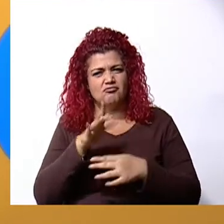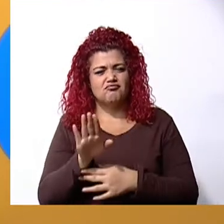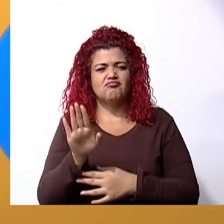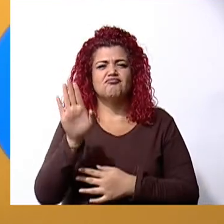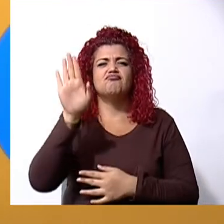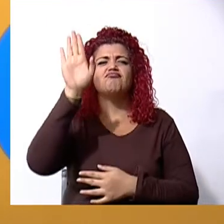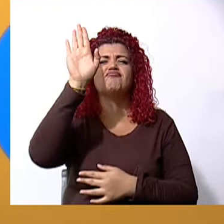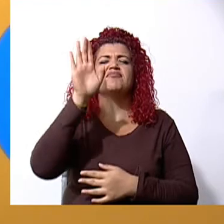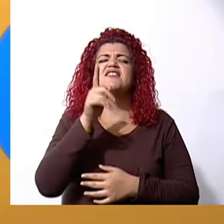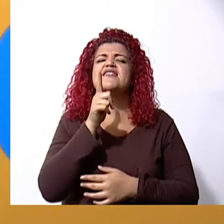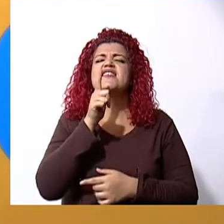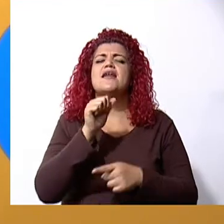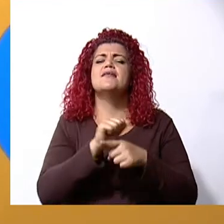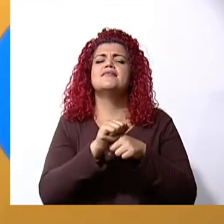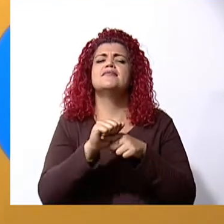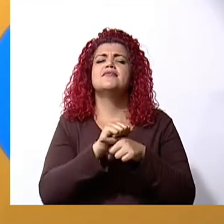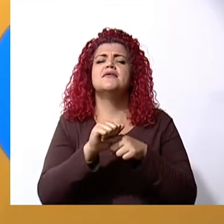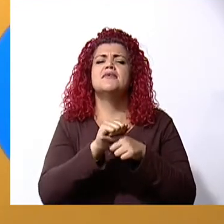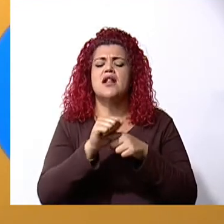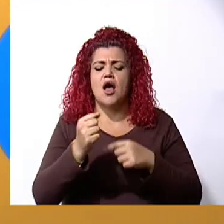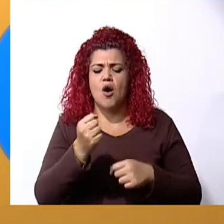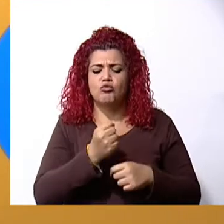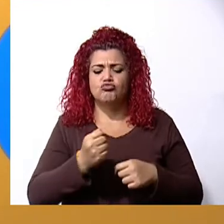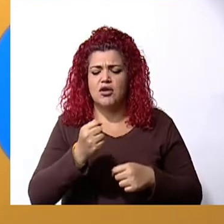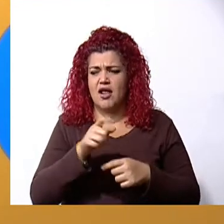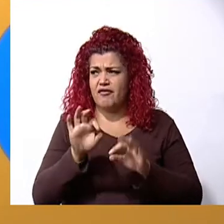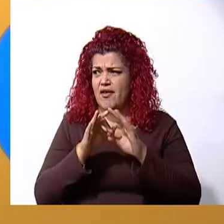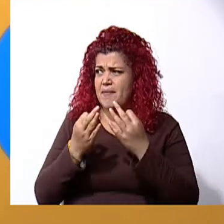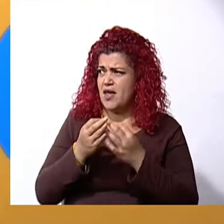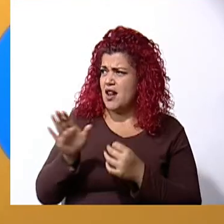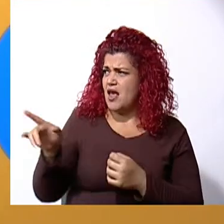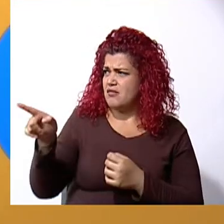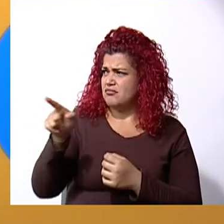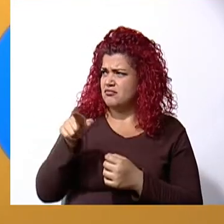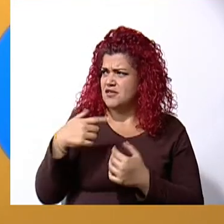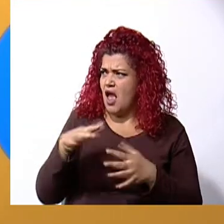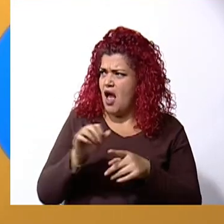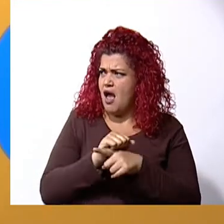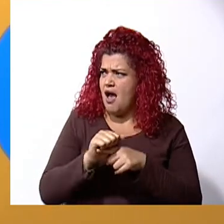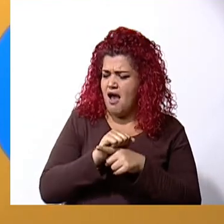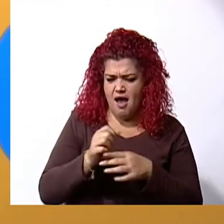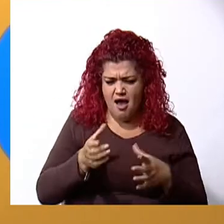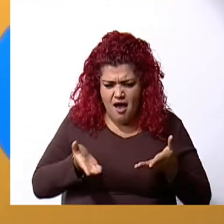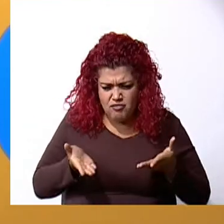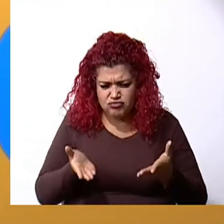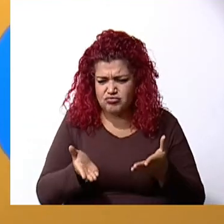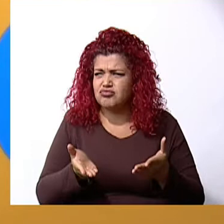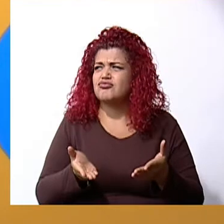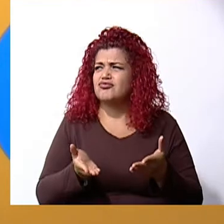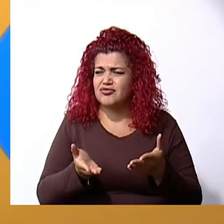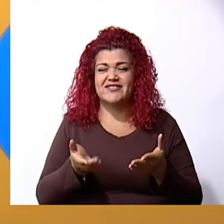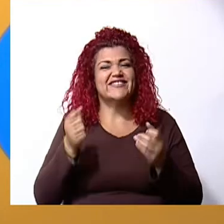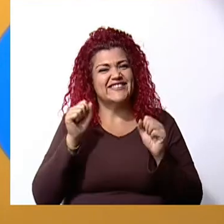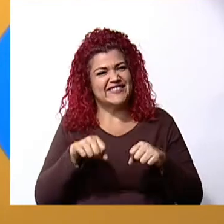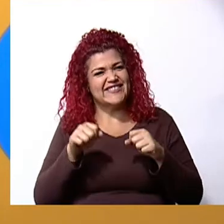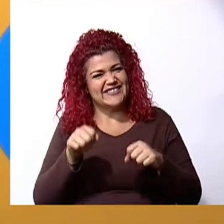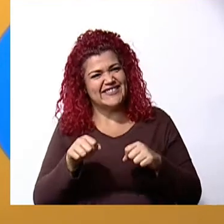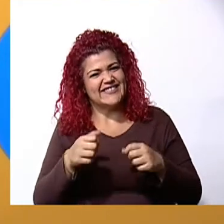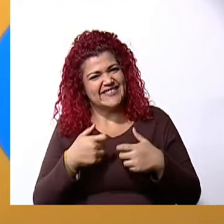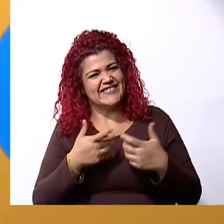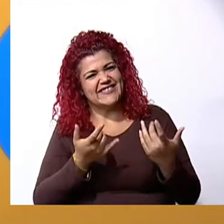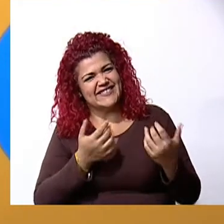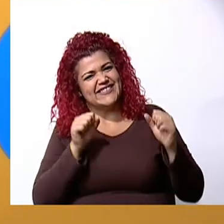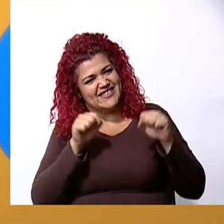mano quienes practicaron esta receta con su burbuja familiar. Espero que sí, ¿verdad?